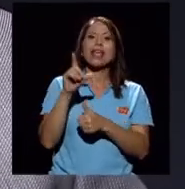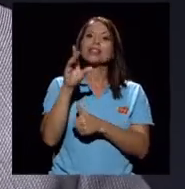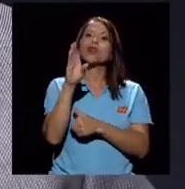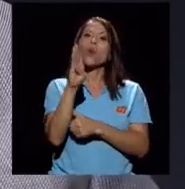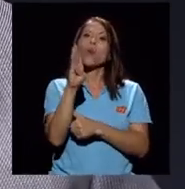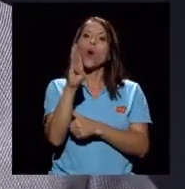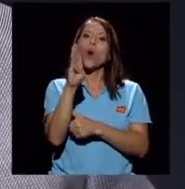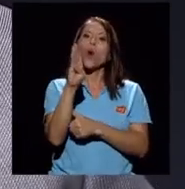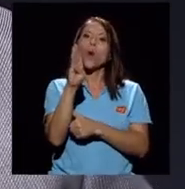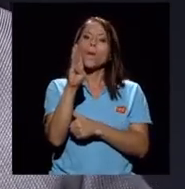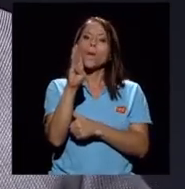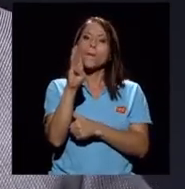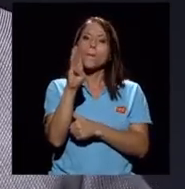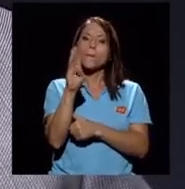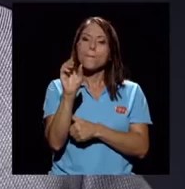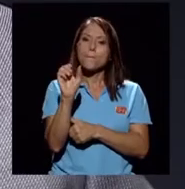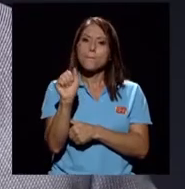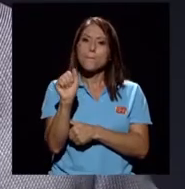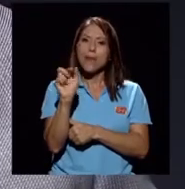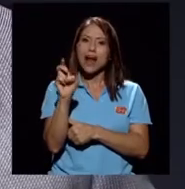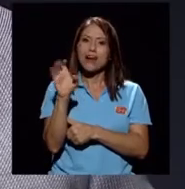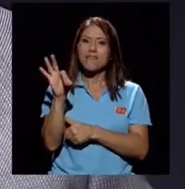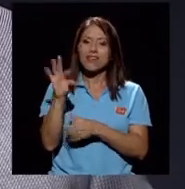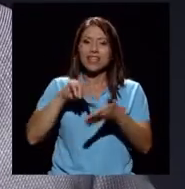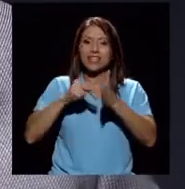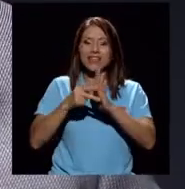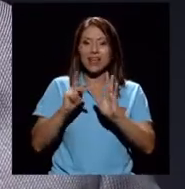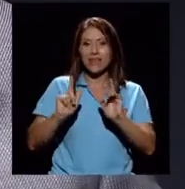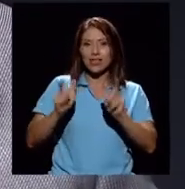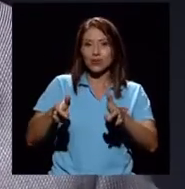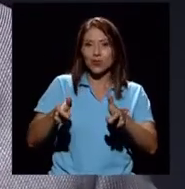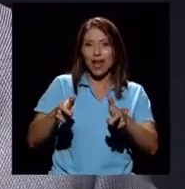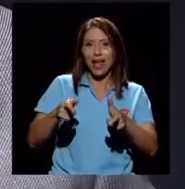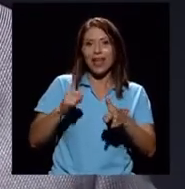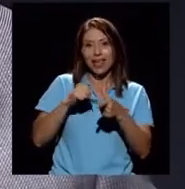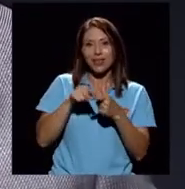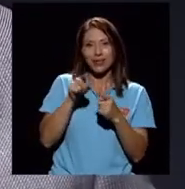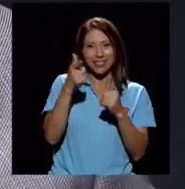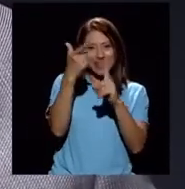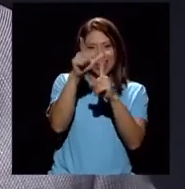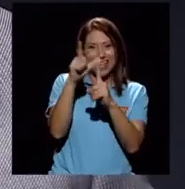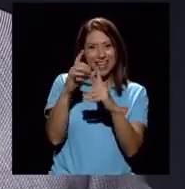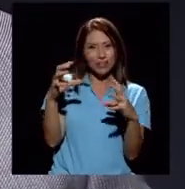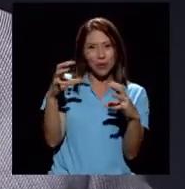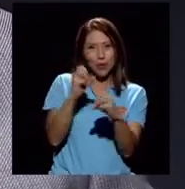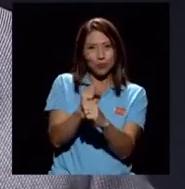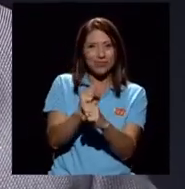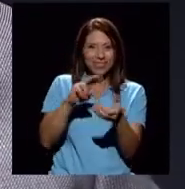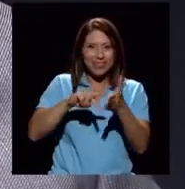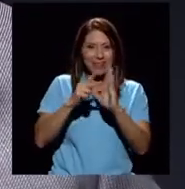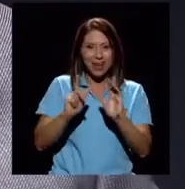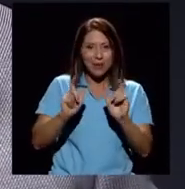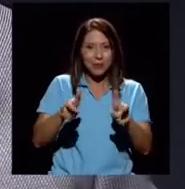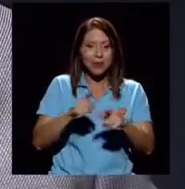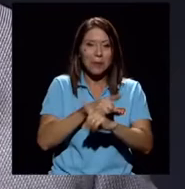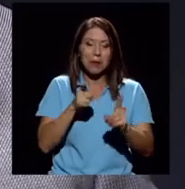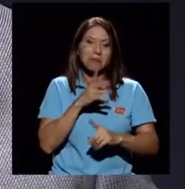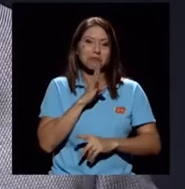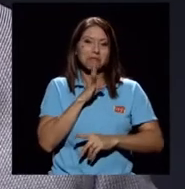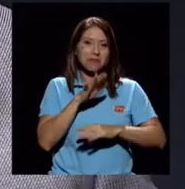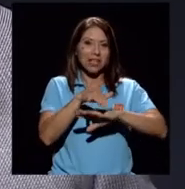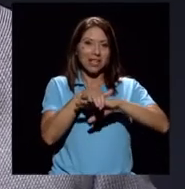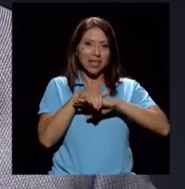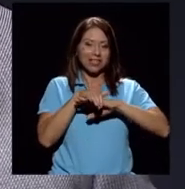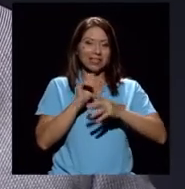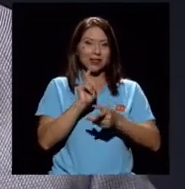no fueron las mejores ligas que estudió para él para el tema pero efectivamente con poco 68 países a este